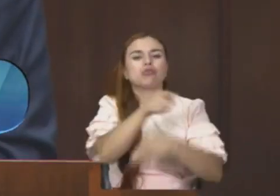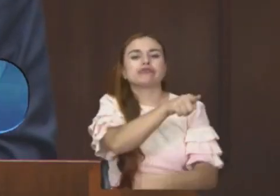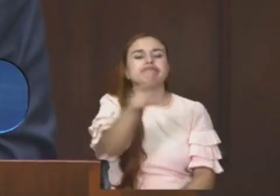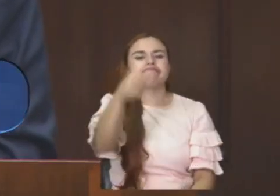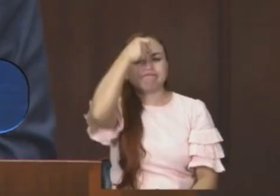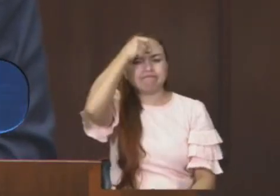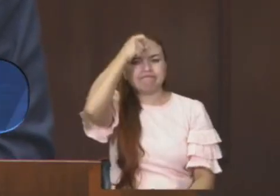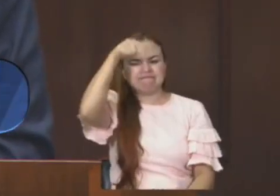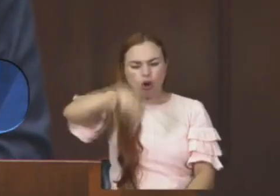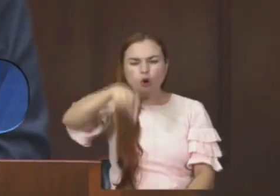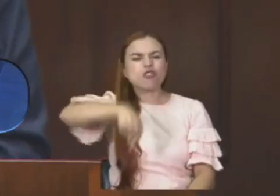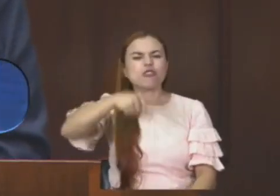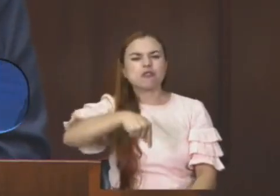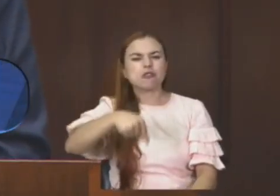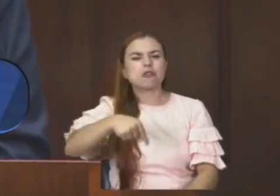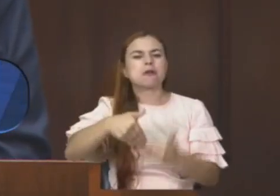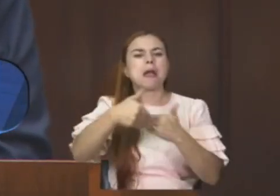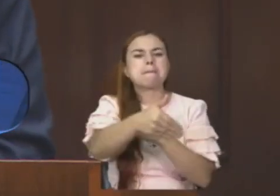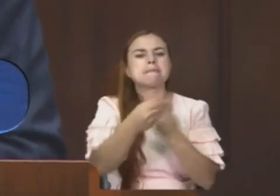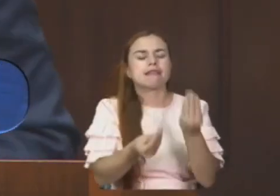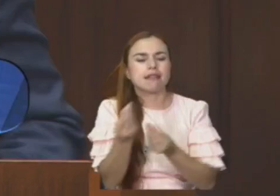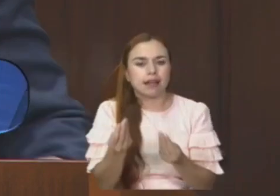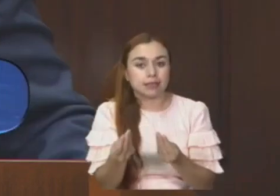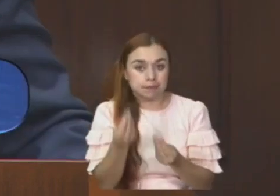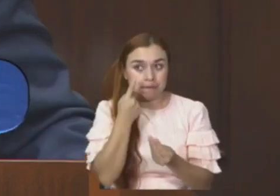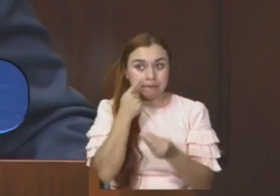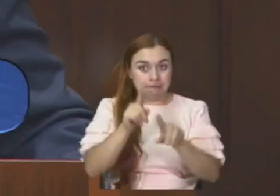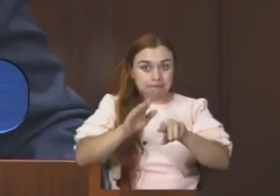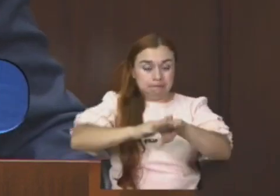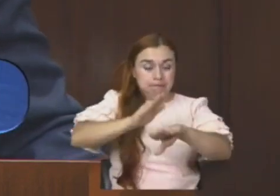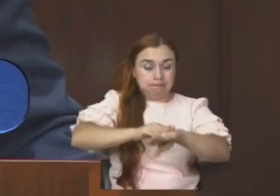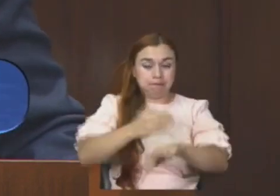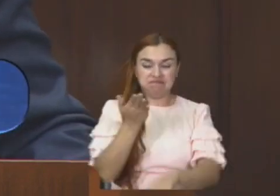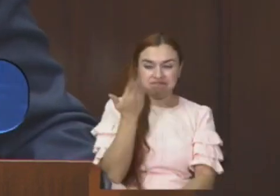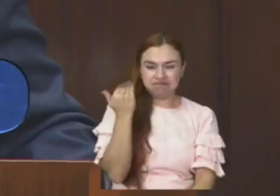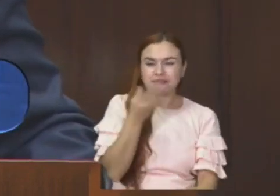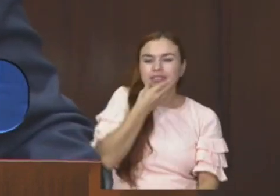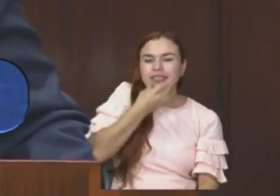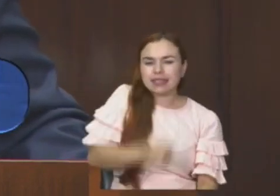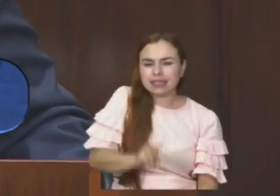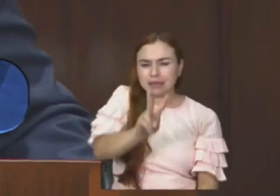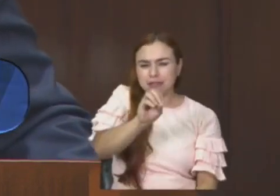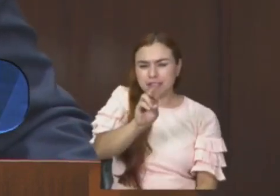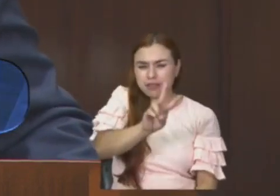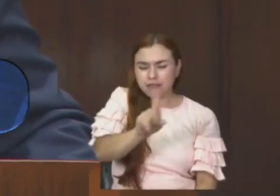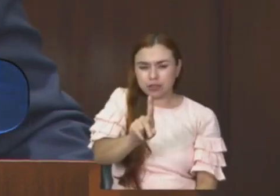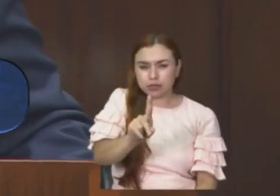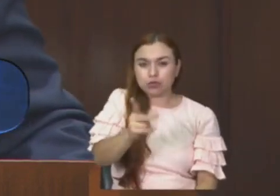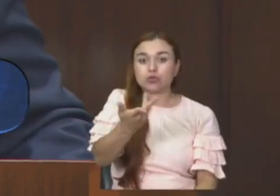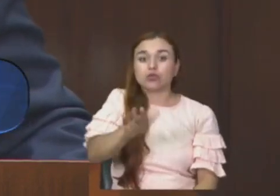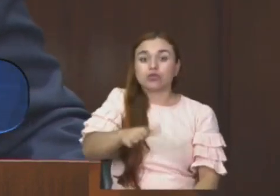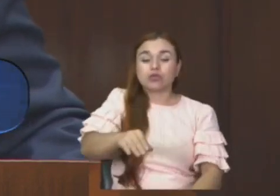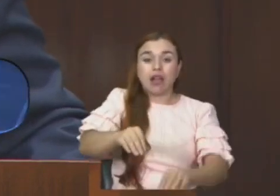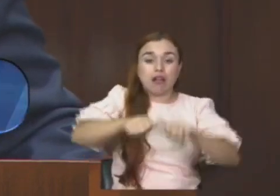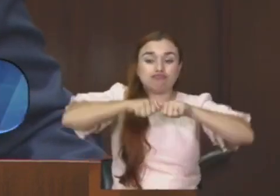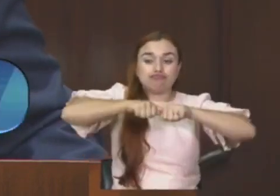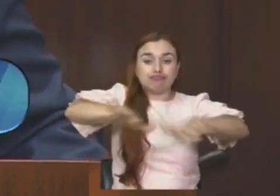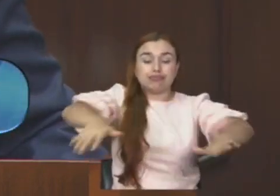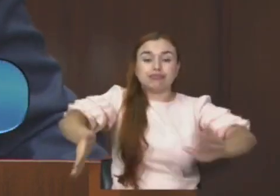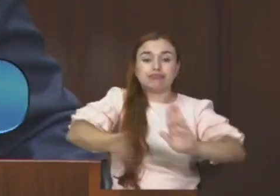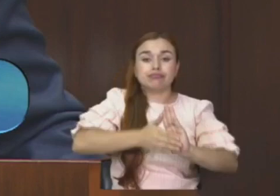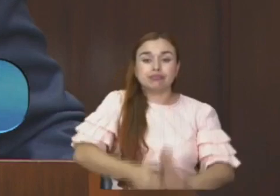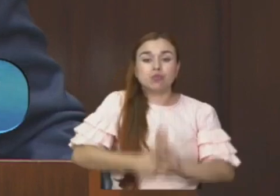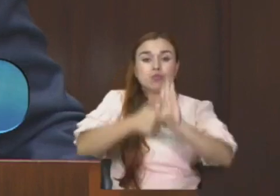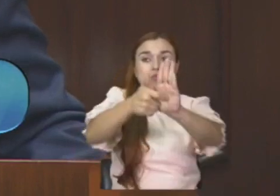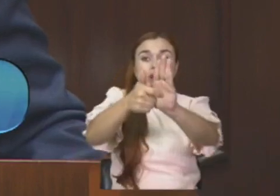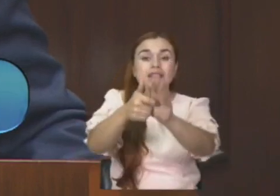lugar, en diciembre del 2021 se publica en Gaceta Oficial una sentencia de la Corte Suprema de